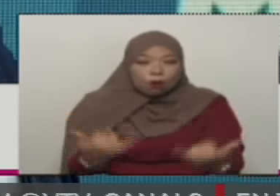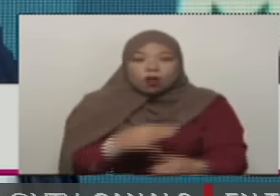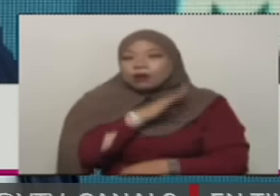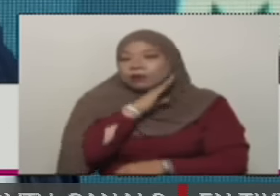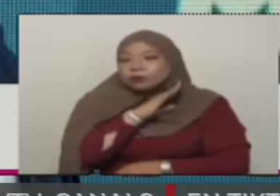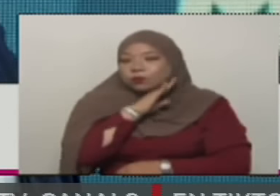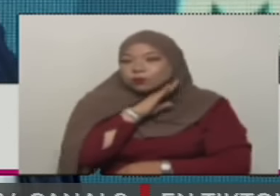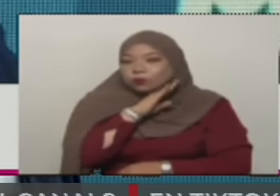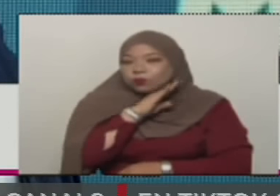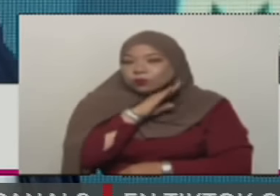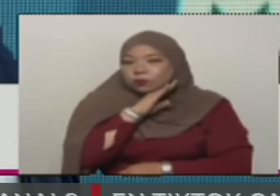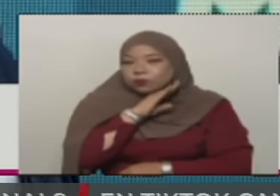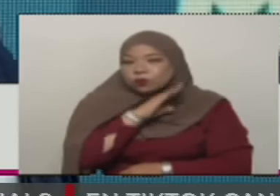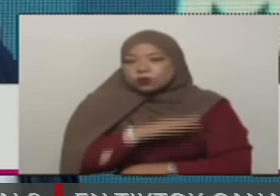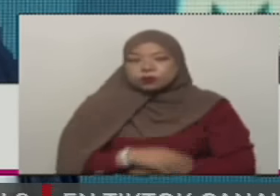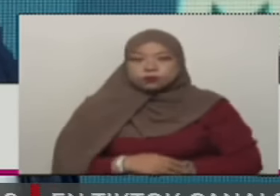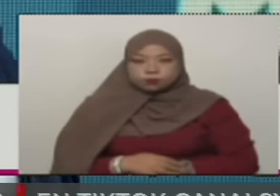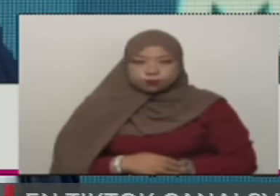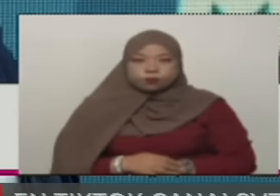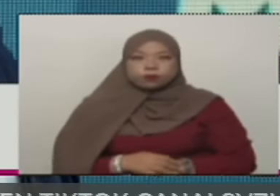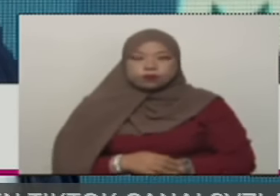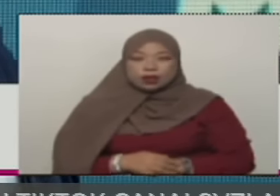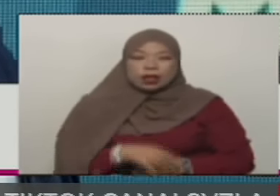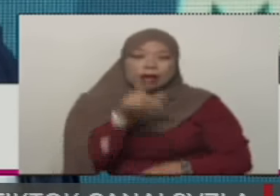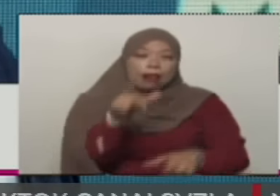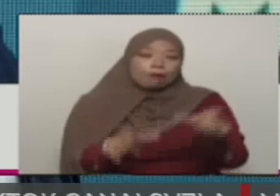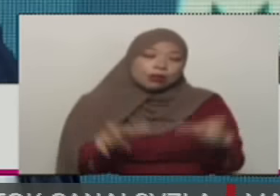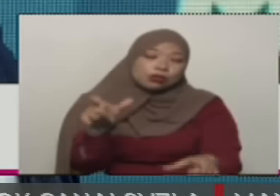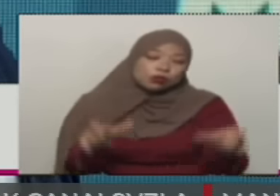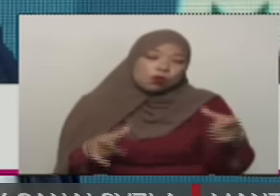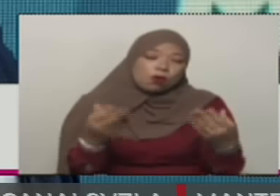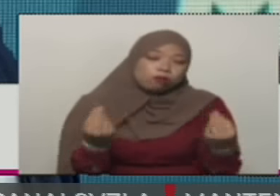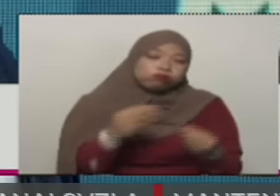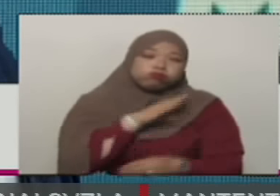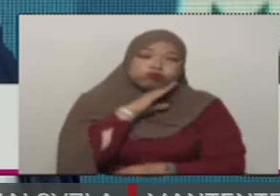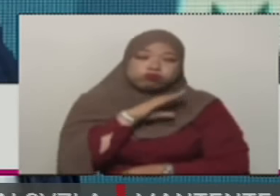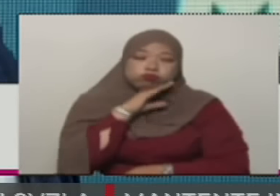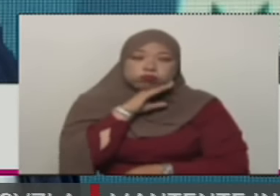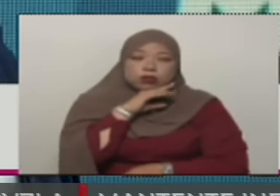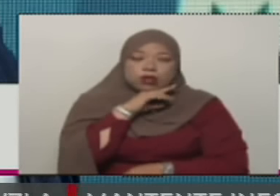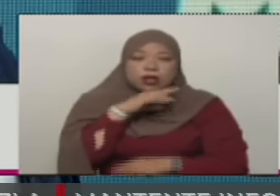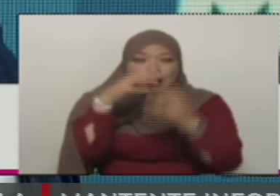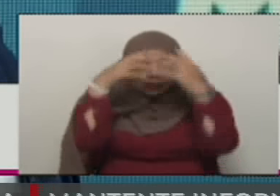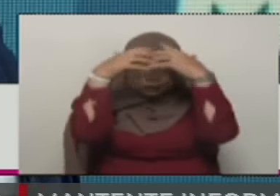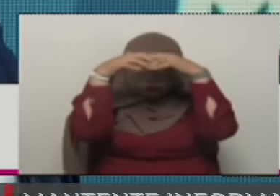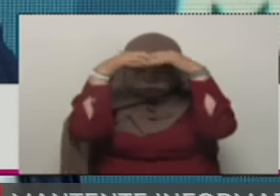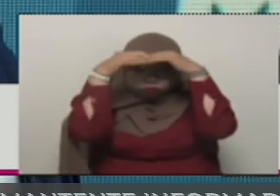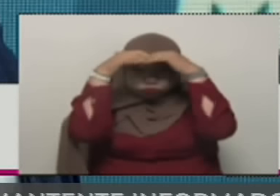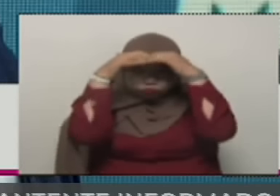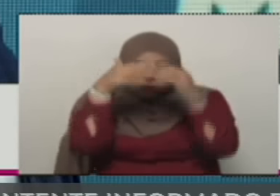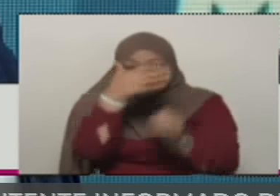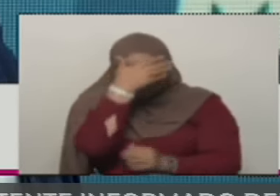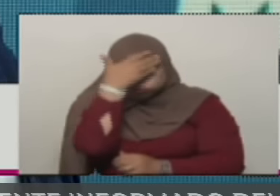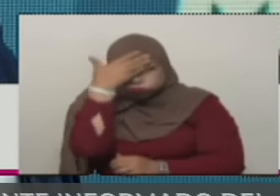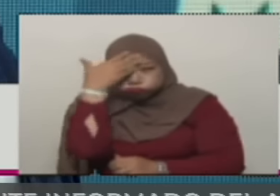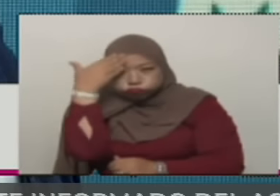la proliferación de enfermedades como el mal de Alzheimer, la